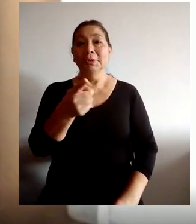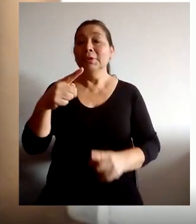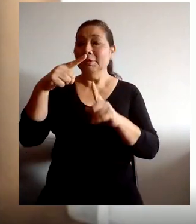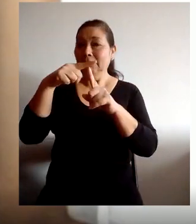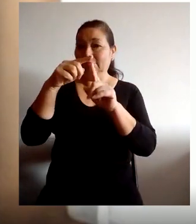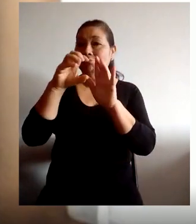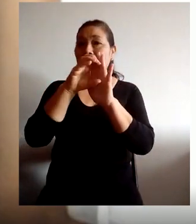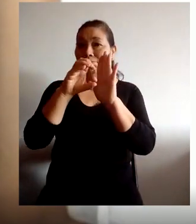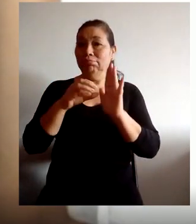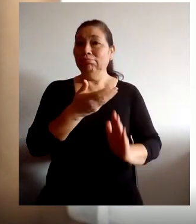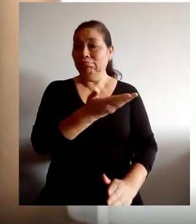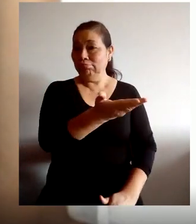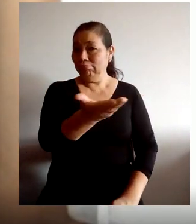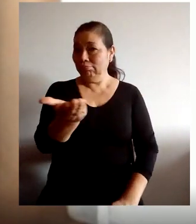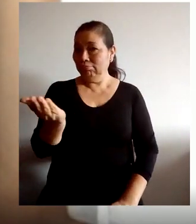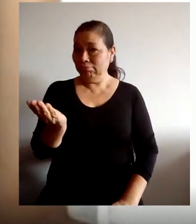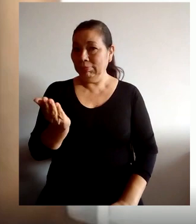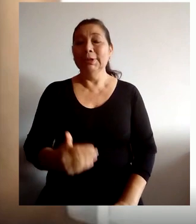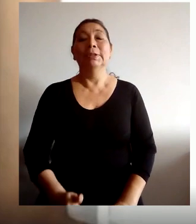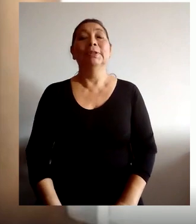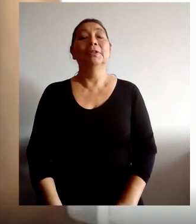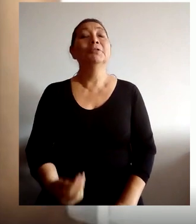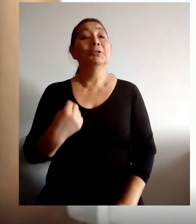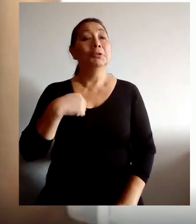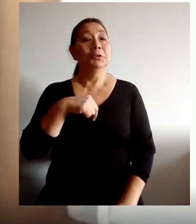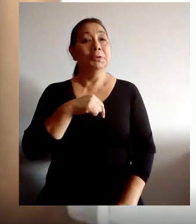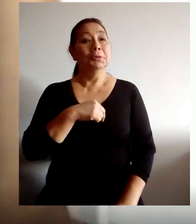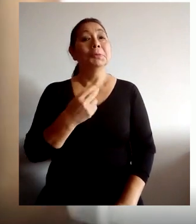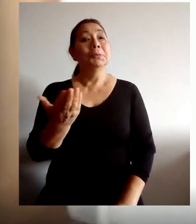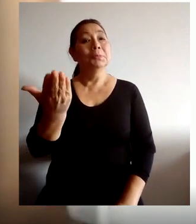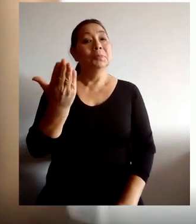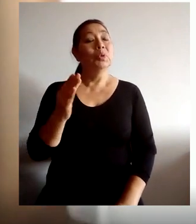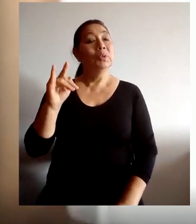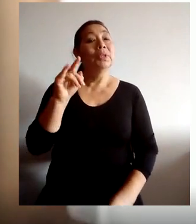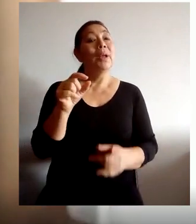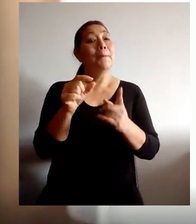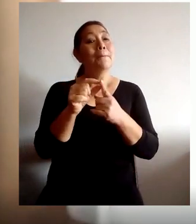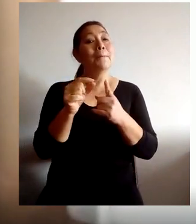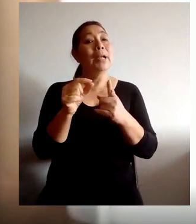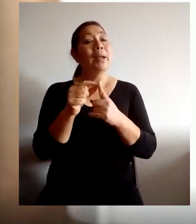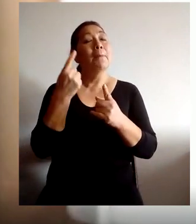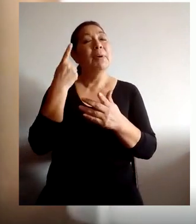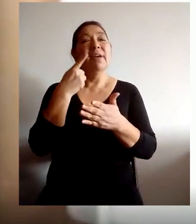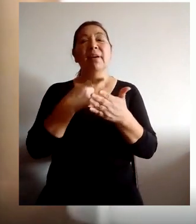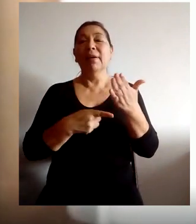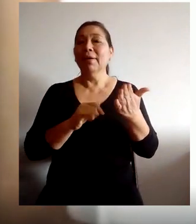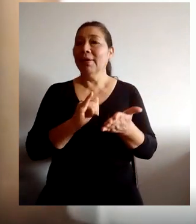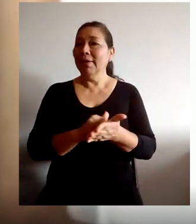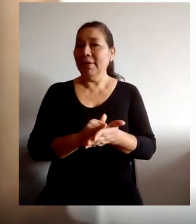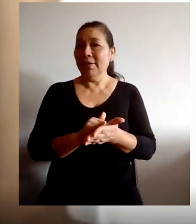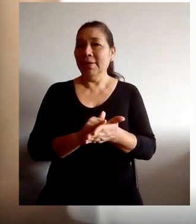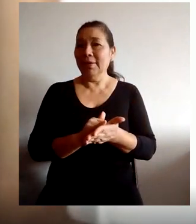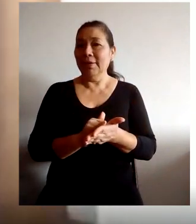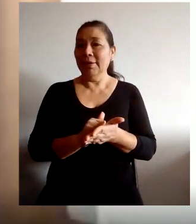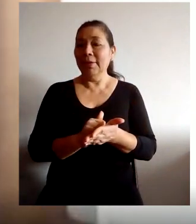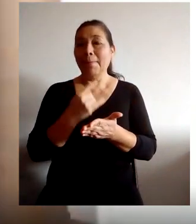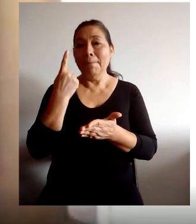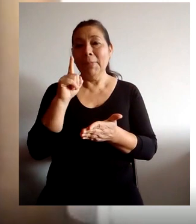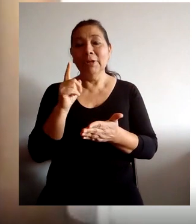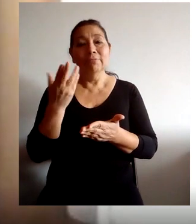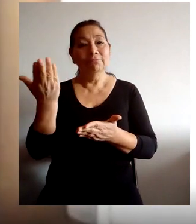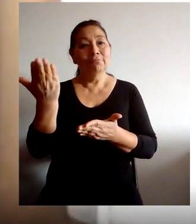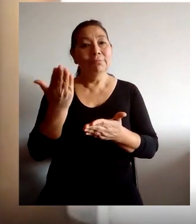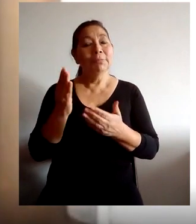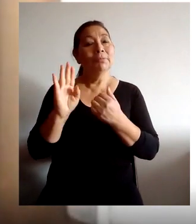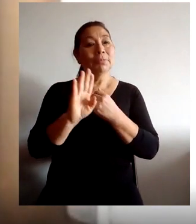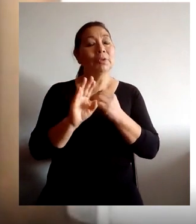a fin de solicitar se desestime el recurso de agravio constitucional presentado por la parte demandante contra la sentencia de vista